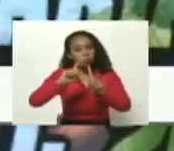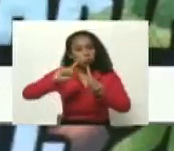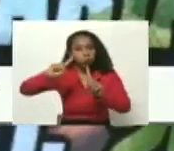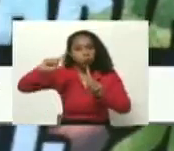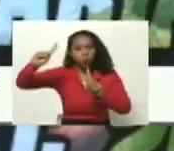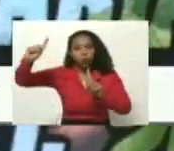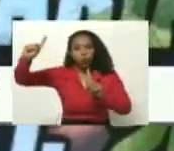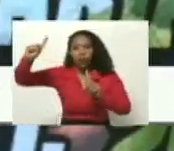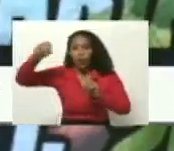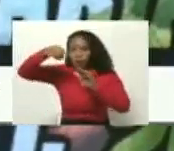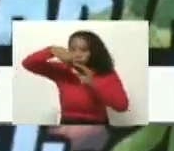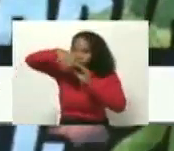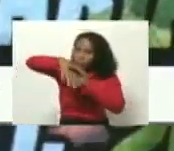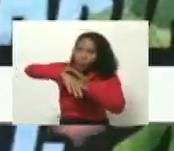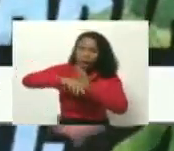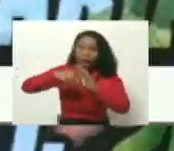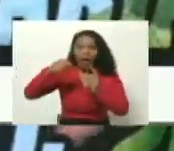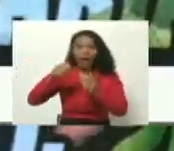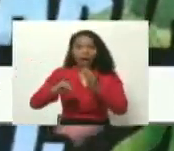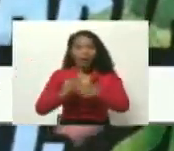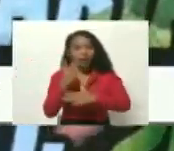a las otras fuentes de energía,